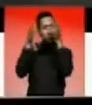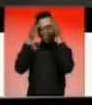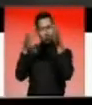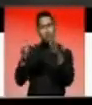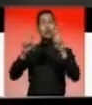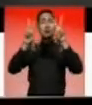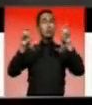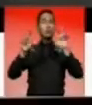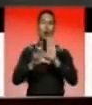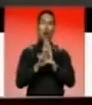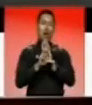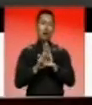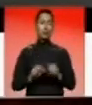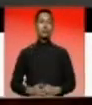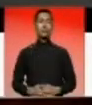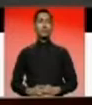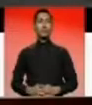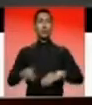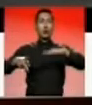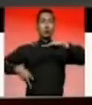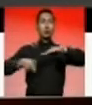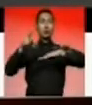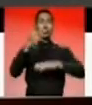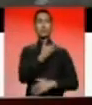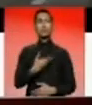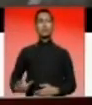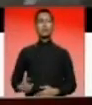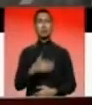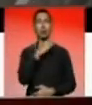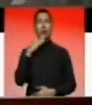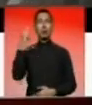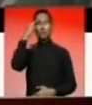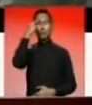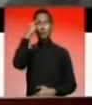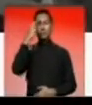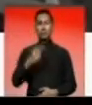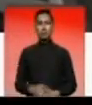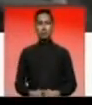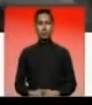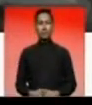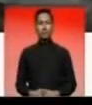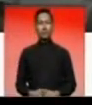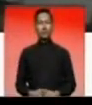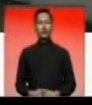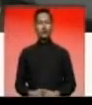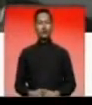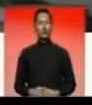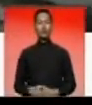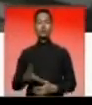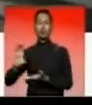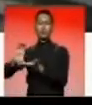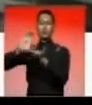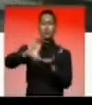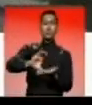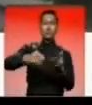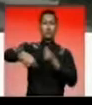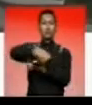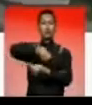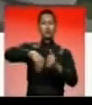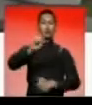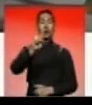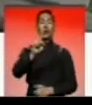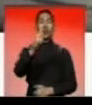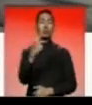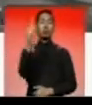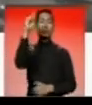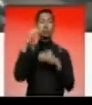asuntos legales. La obra fue inaugurada por el presidente Rafael Correa. Con una inversión de 11,9 millones de